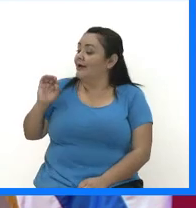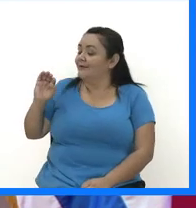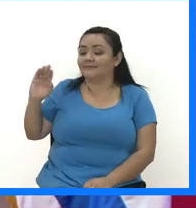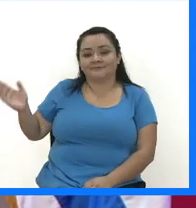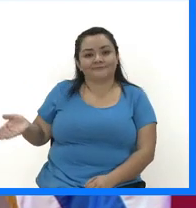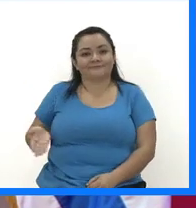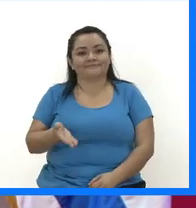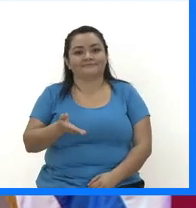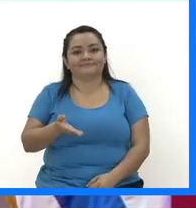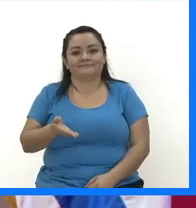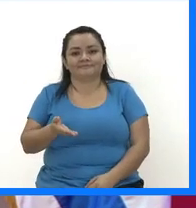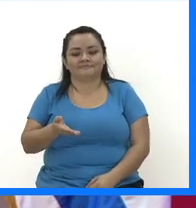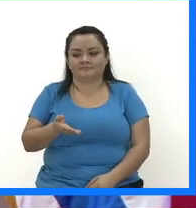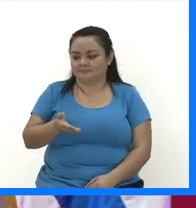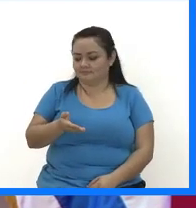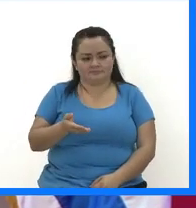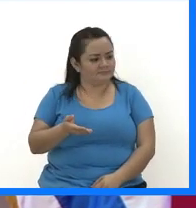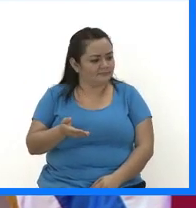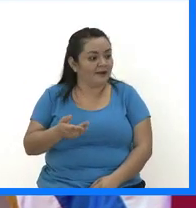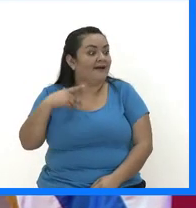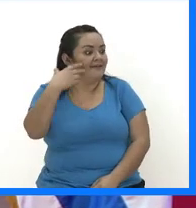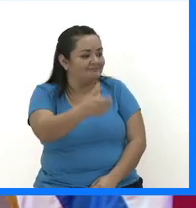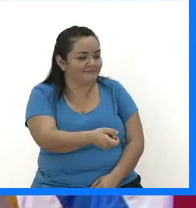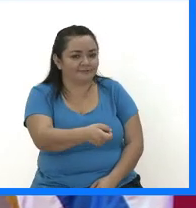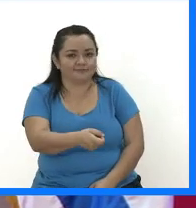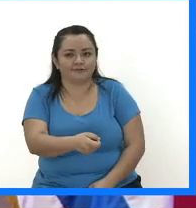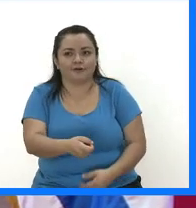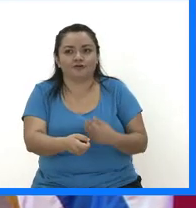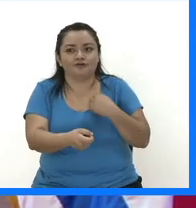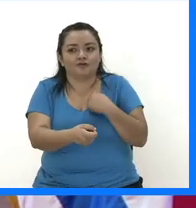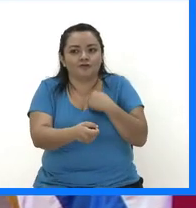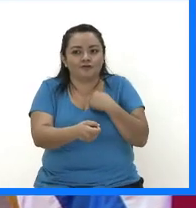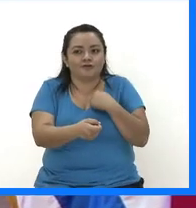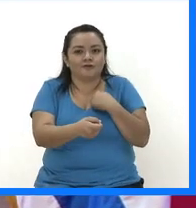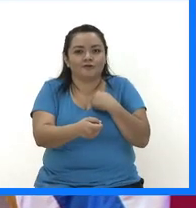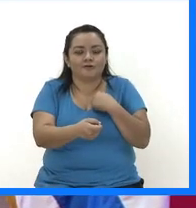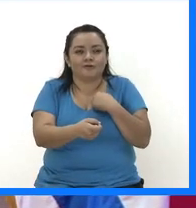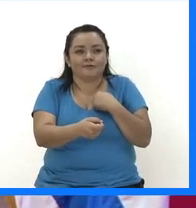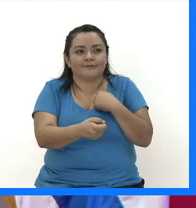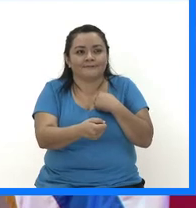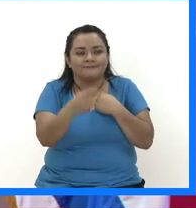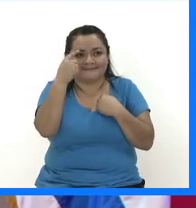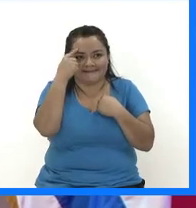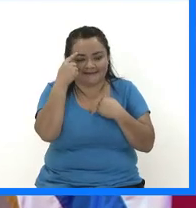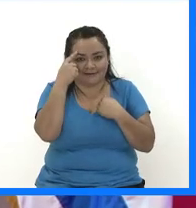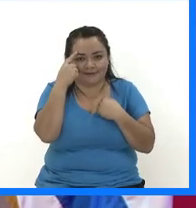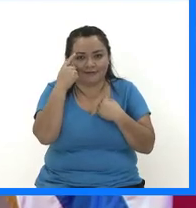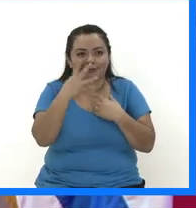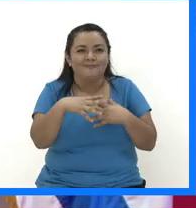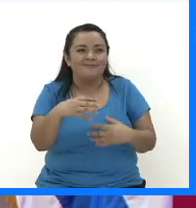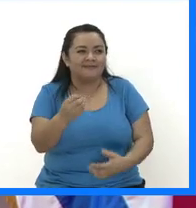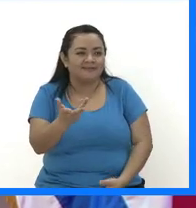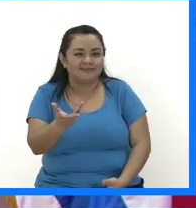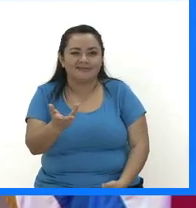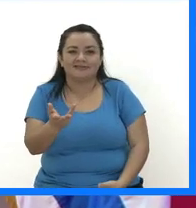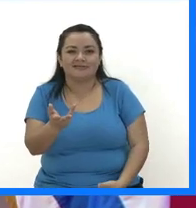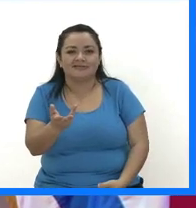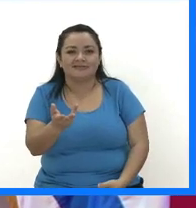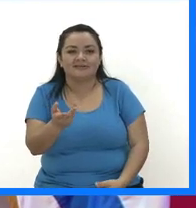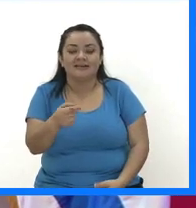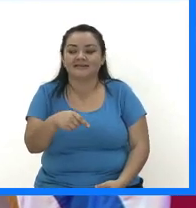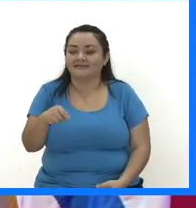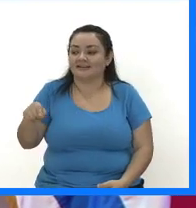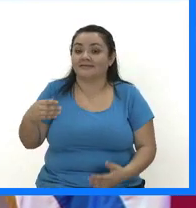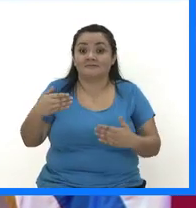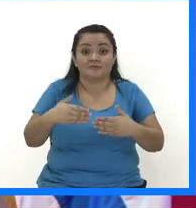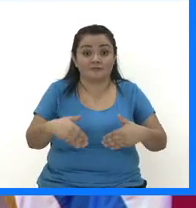obra a hermano mucho gusto créame que decía yo quejándome que como iba a ir y este es